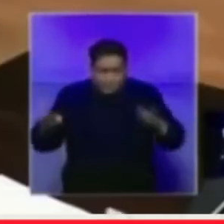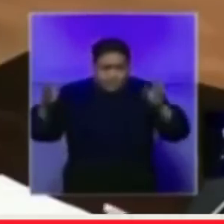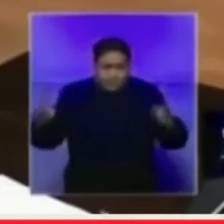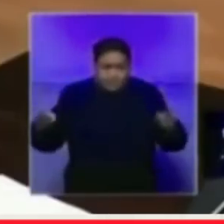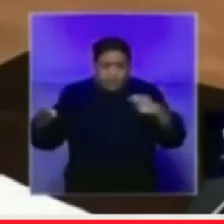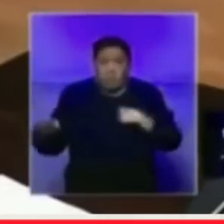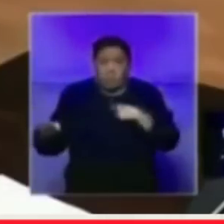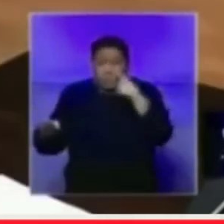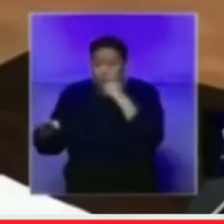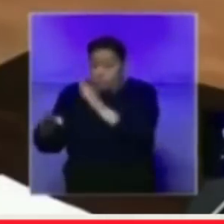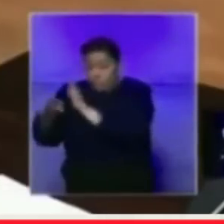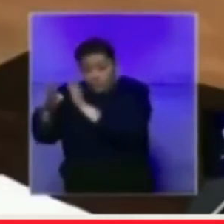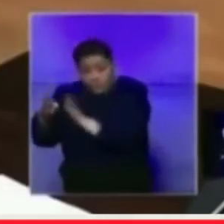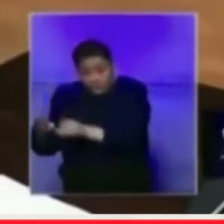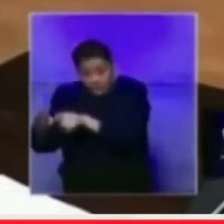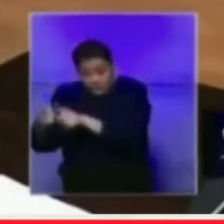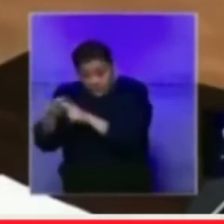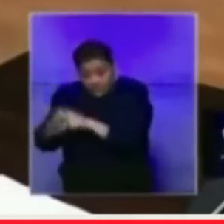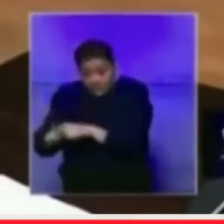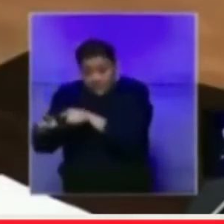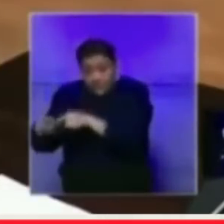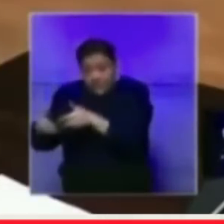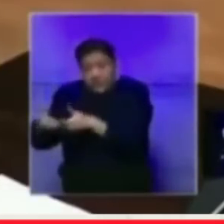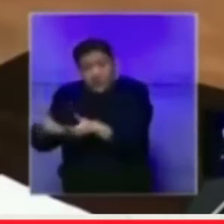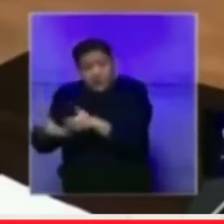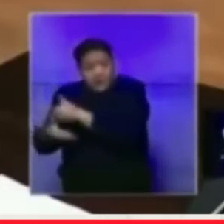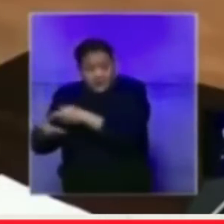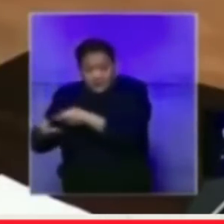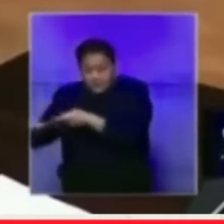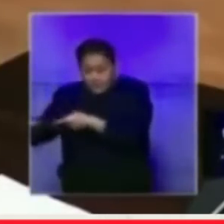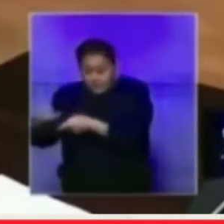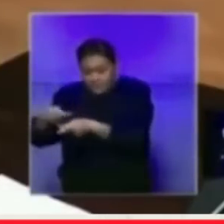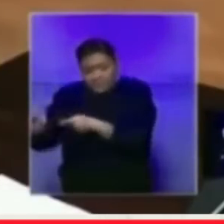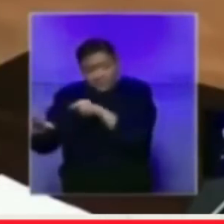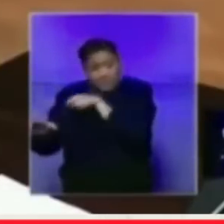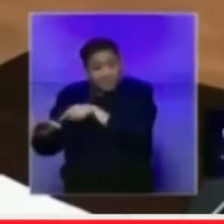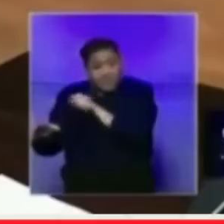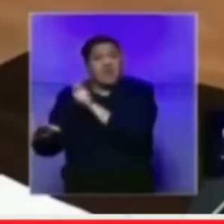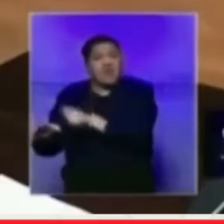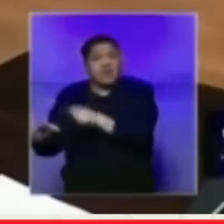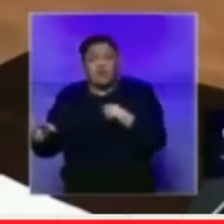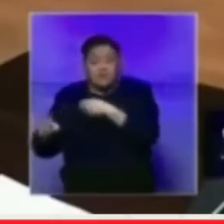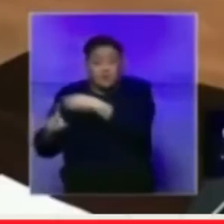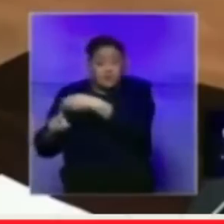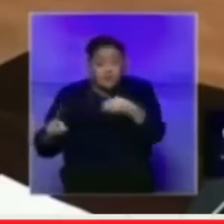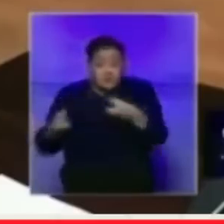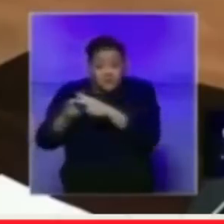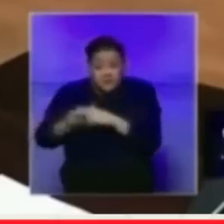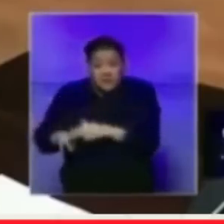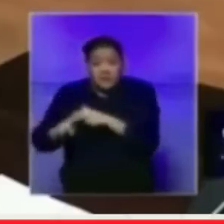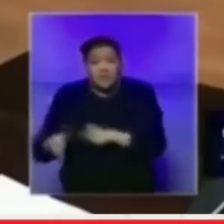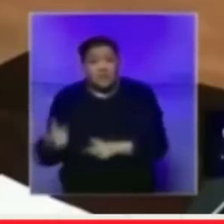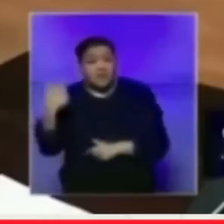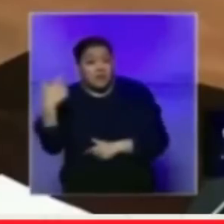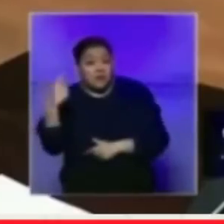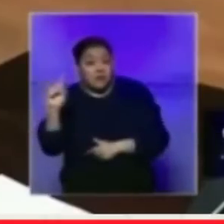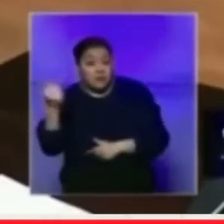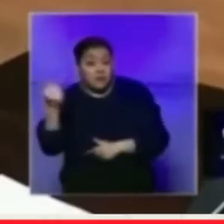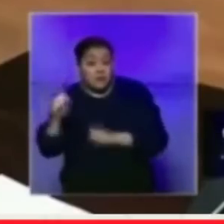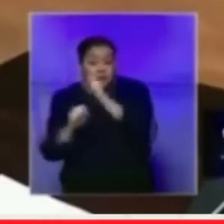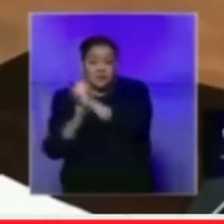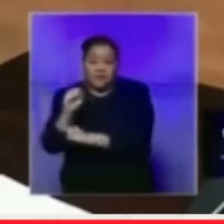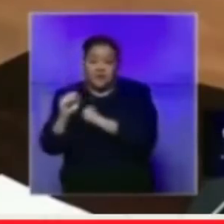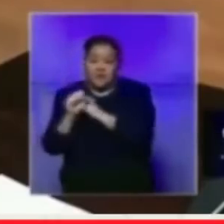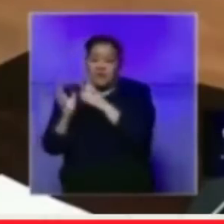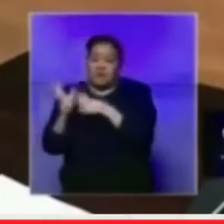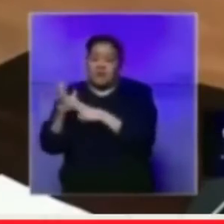el caso de la etapa de la preparación de la elección, se resalta que el proceso electoral inició el 7 de septiembre de 2023 con